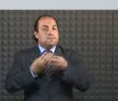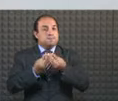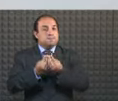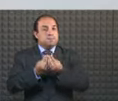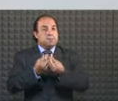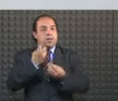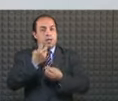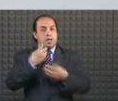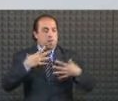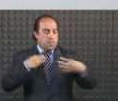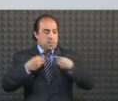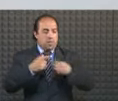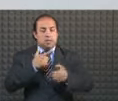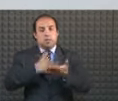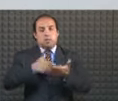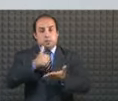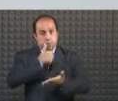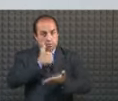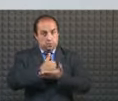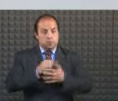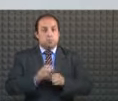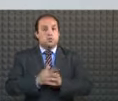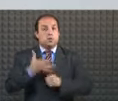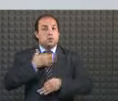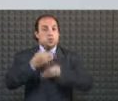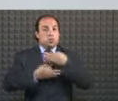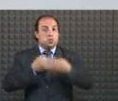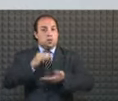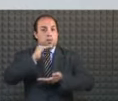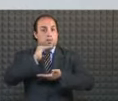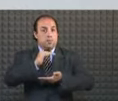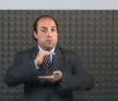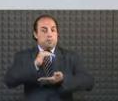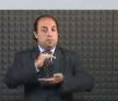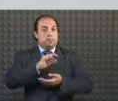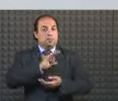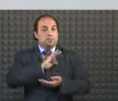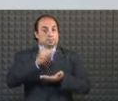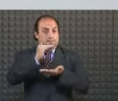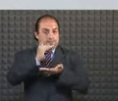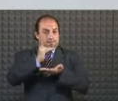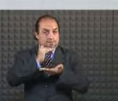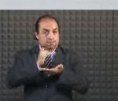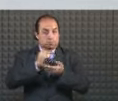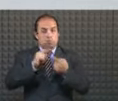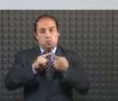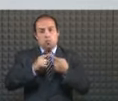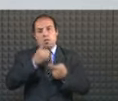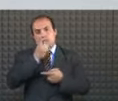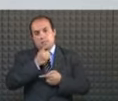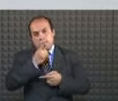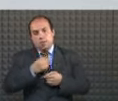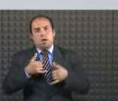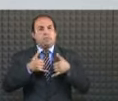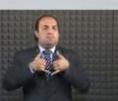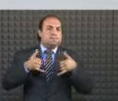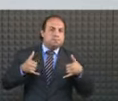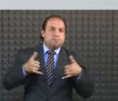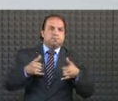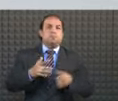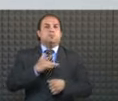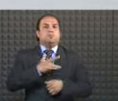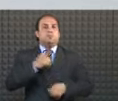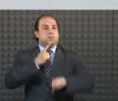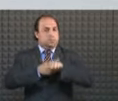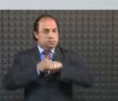epidemia grave en la ciudad y que tenemos todos capacidad de reducir, como es diabetes, obesidad e